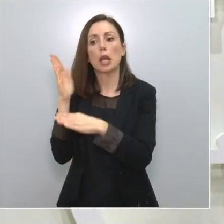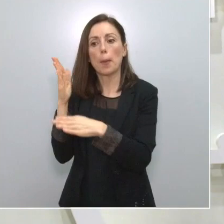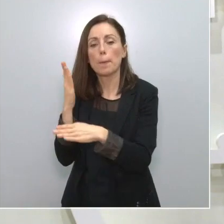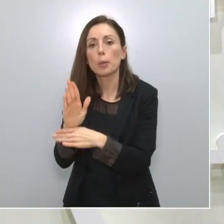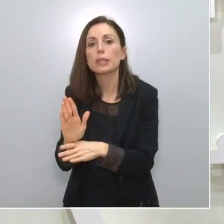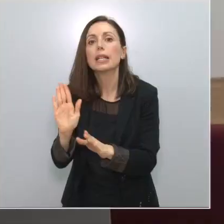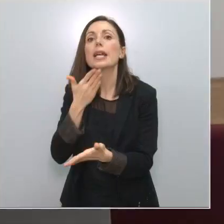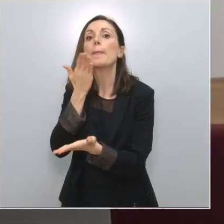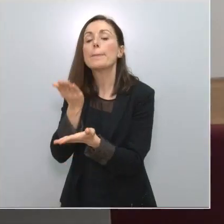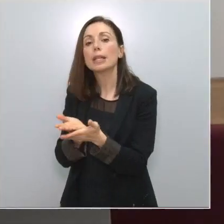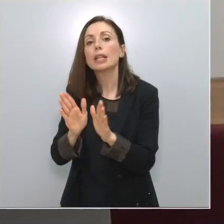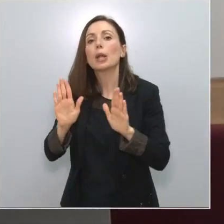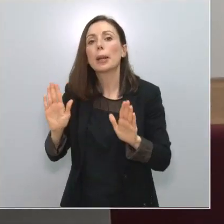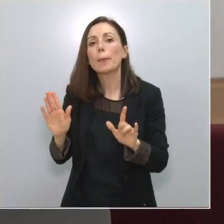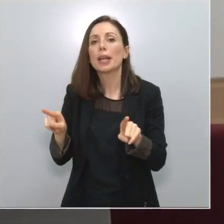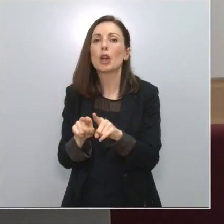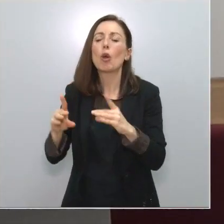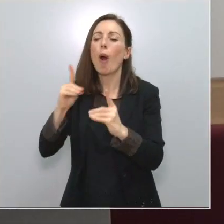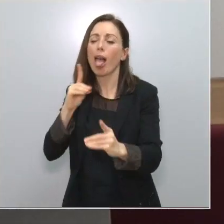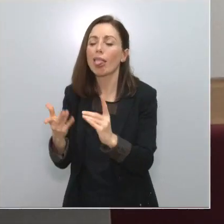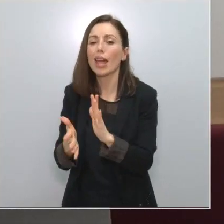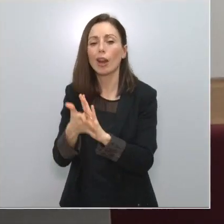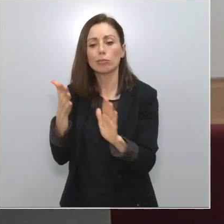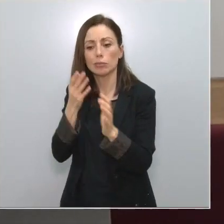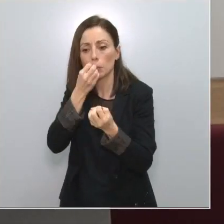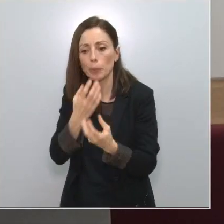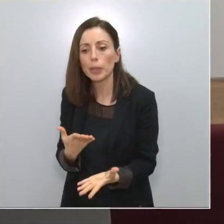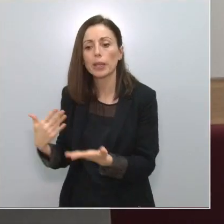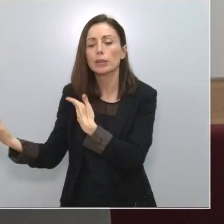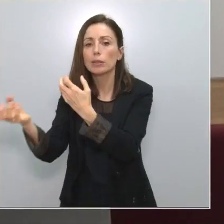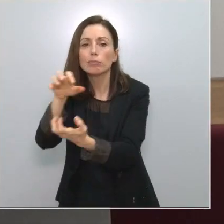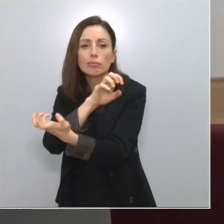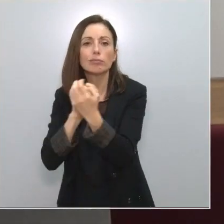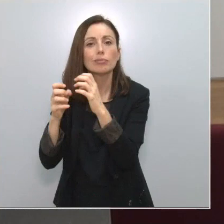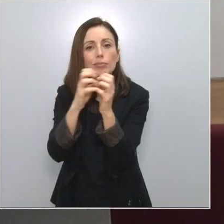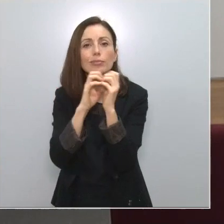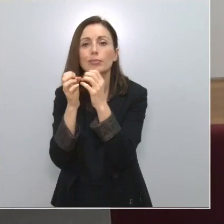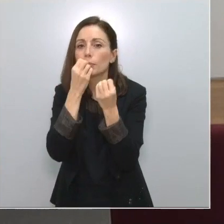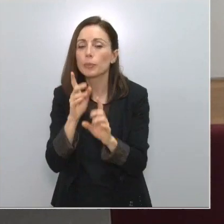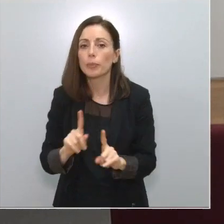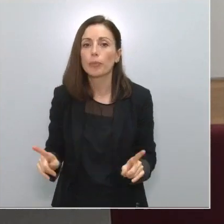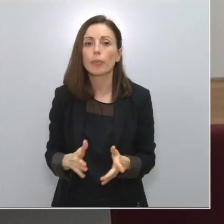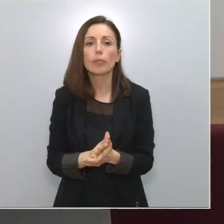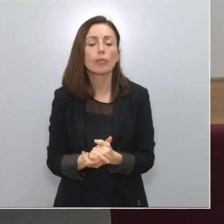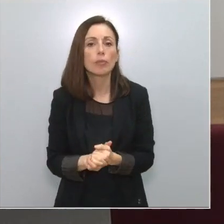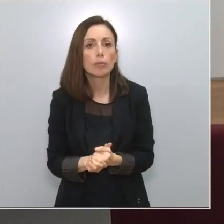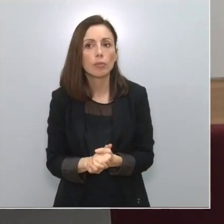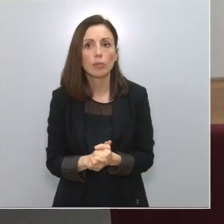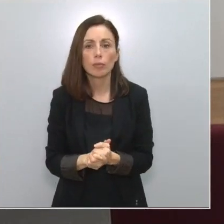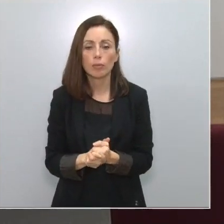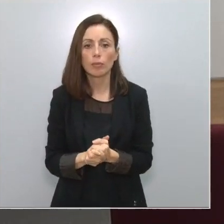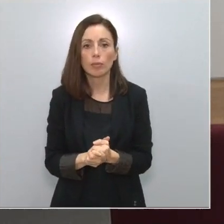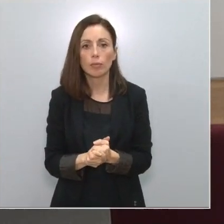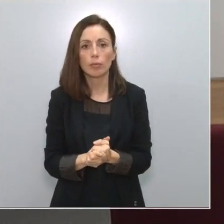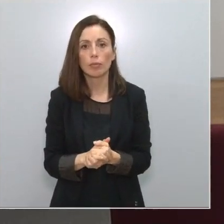y reivindicaciones, pero no hay un diálogo fluido. Después de su primera intervención, pues cierra el presidente del Gobierno con otra intervención en el que